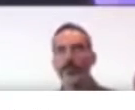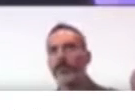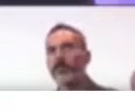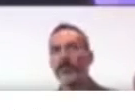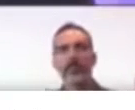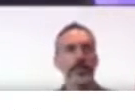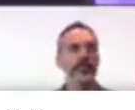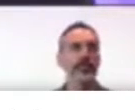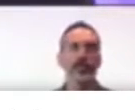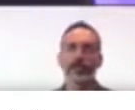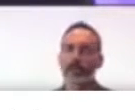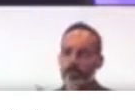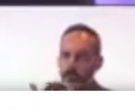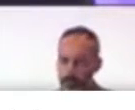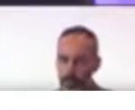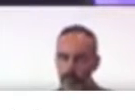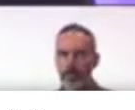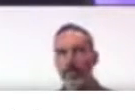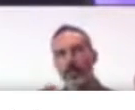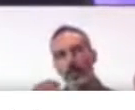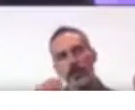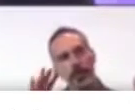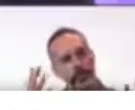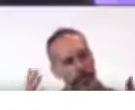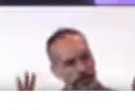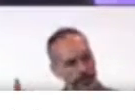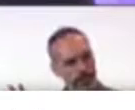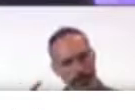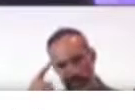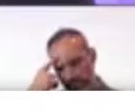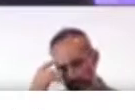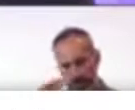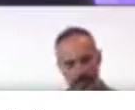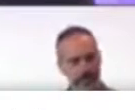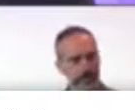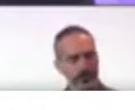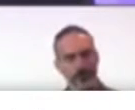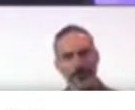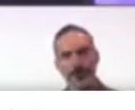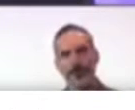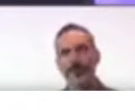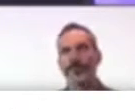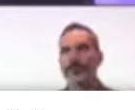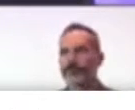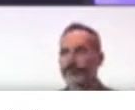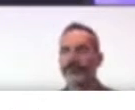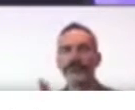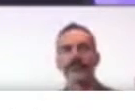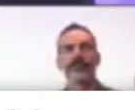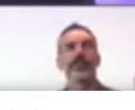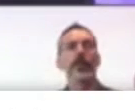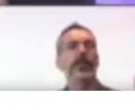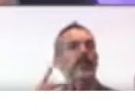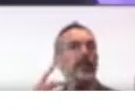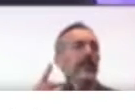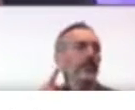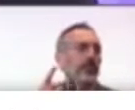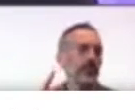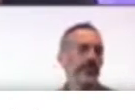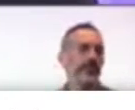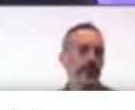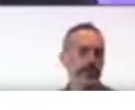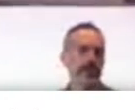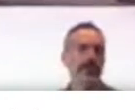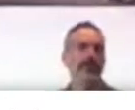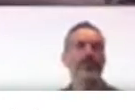un merecido aplauso para todos los integrantes que forman esta Comisión Permanente por Puebla. Muchas gracias.